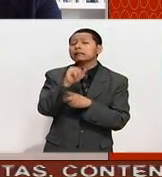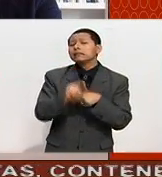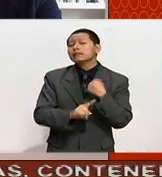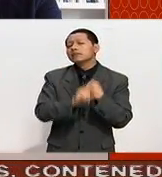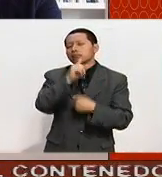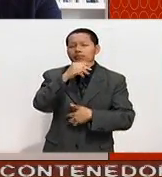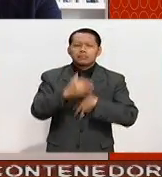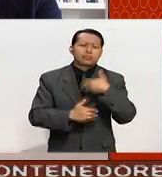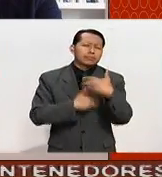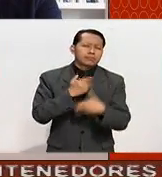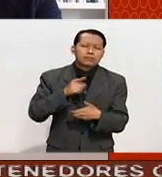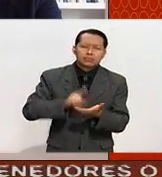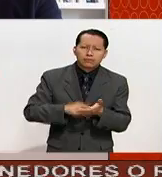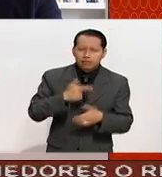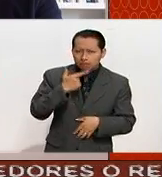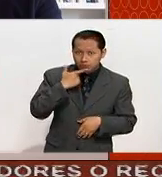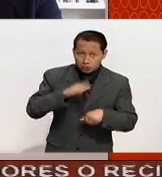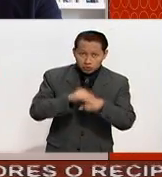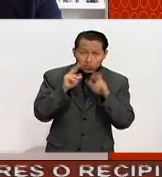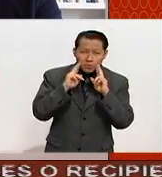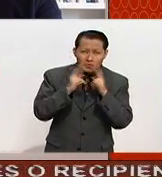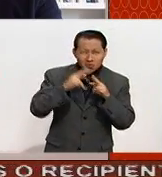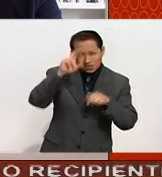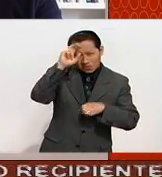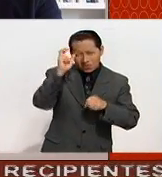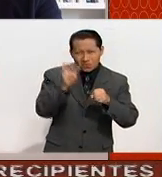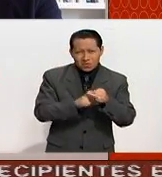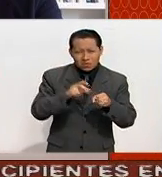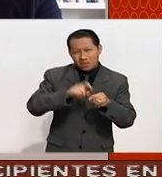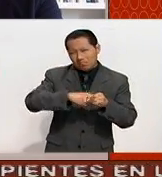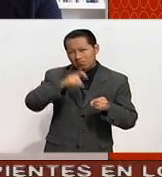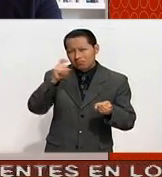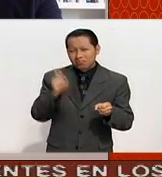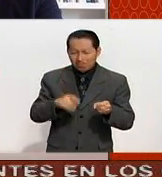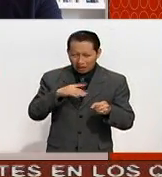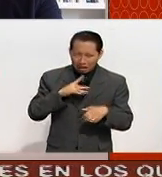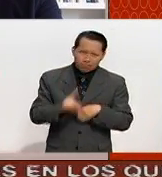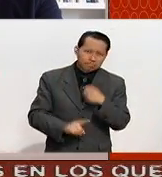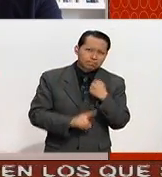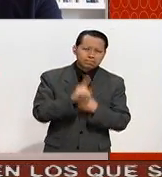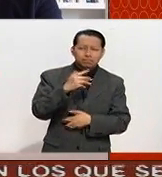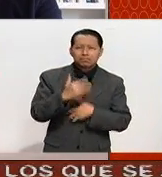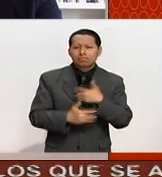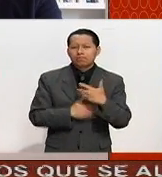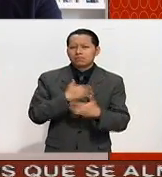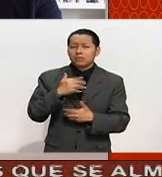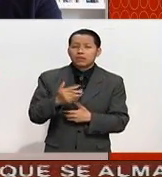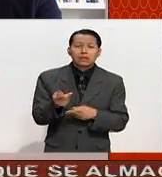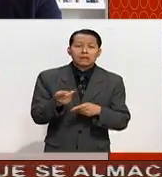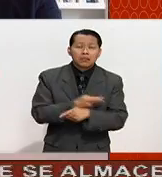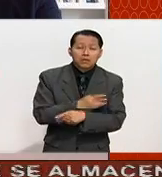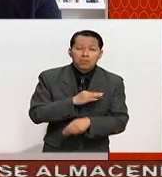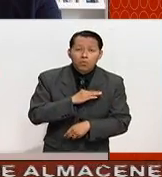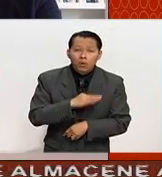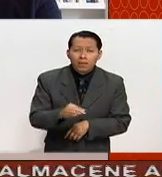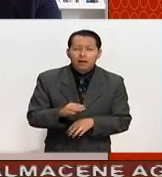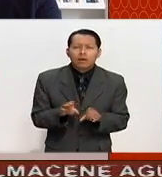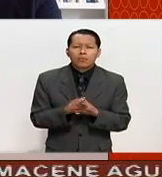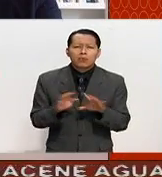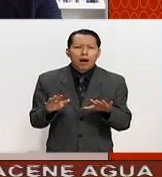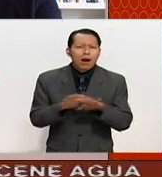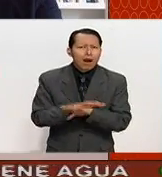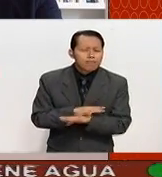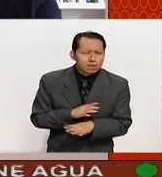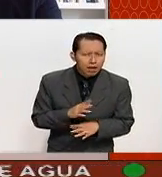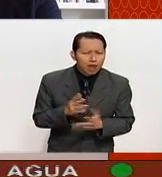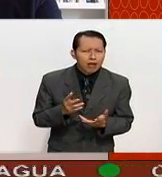Gran Bretaña si es que se salen de Europa. Todas estas cosas podrían de alguna forma cambiar el escenario,